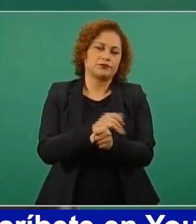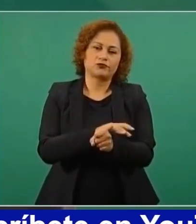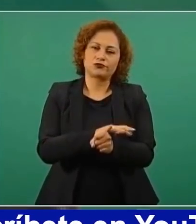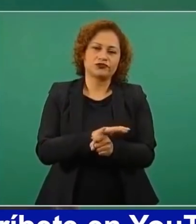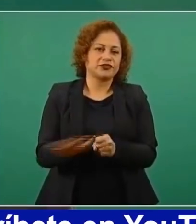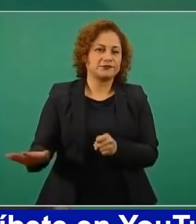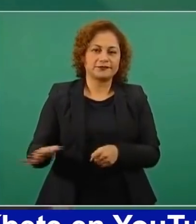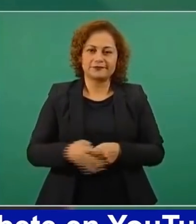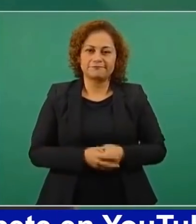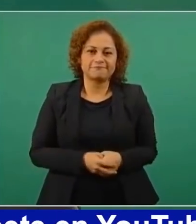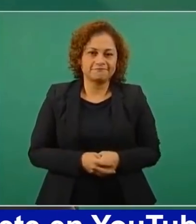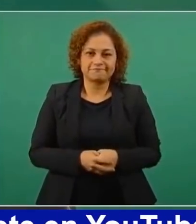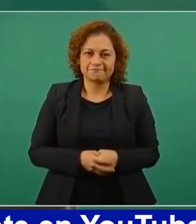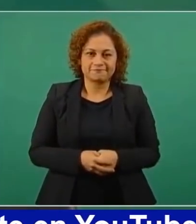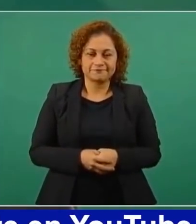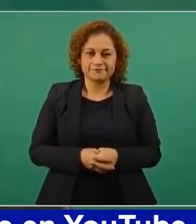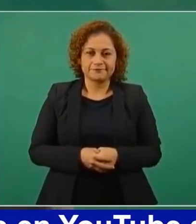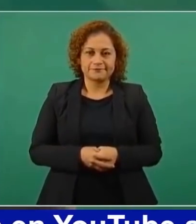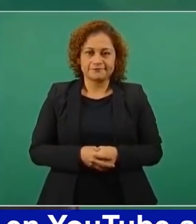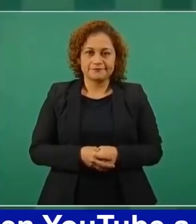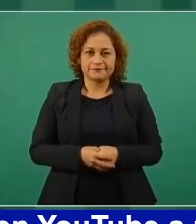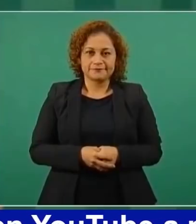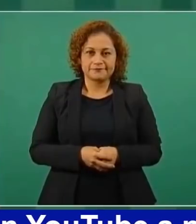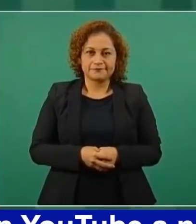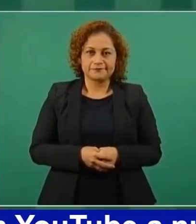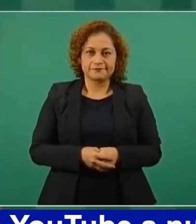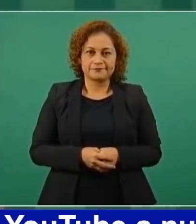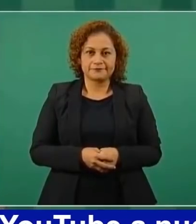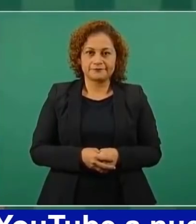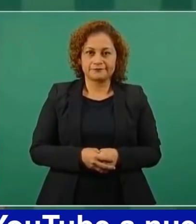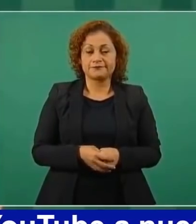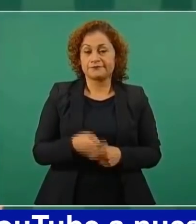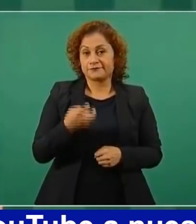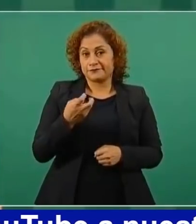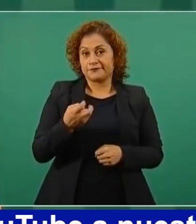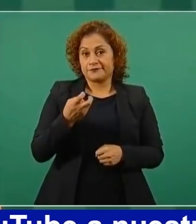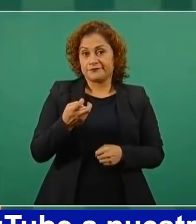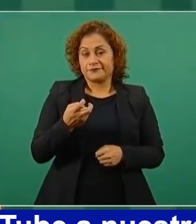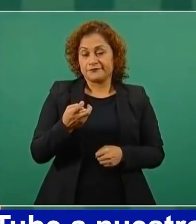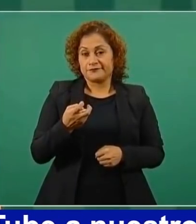No podemos seguir con esa rémora